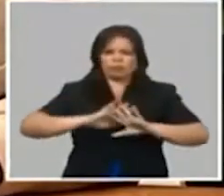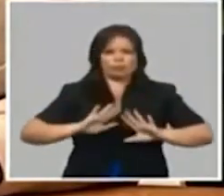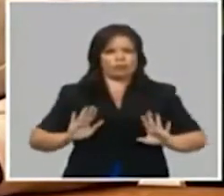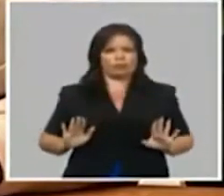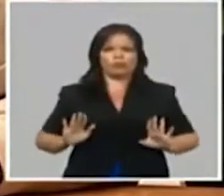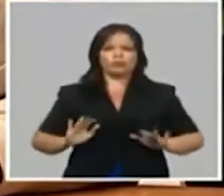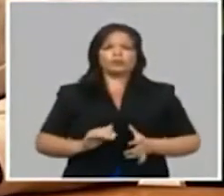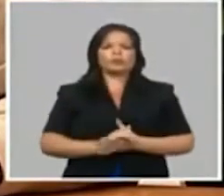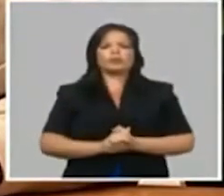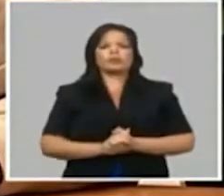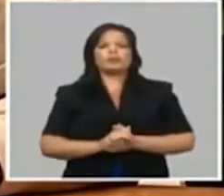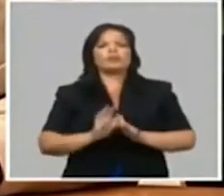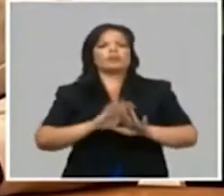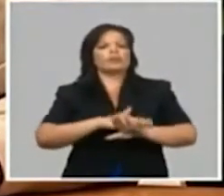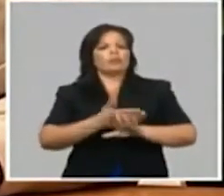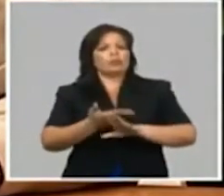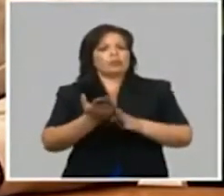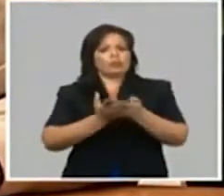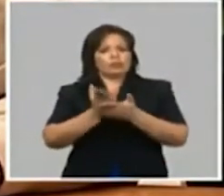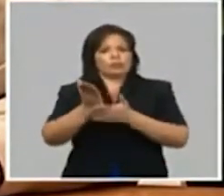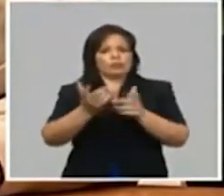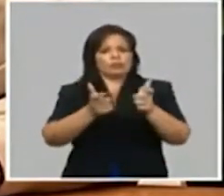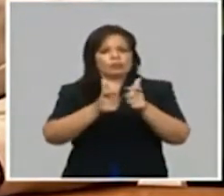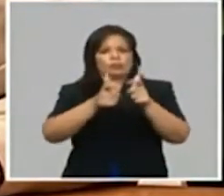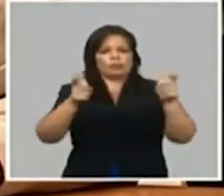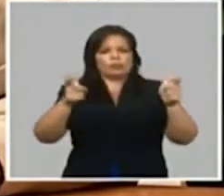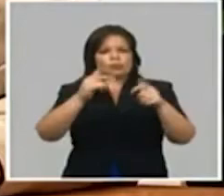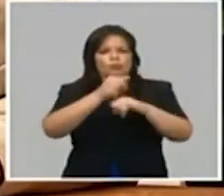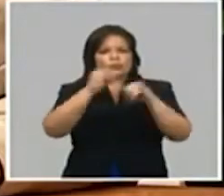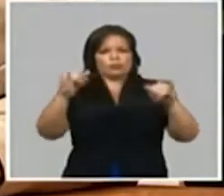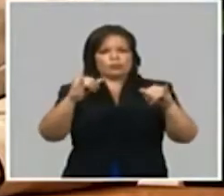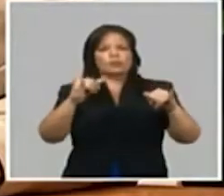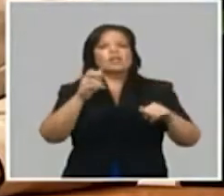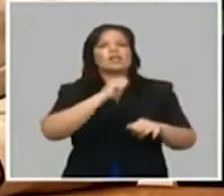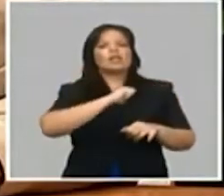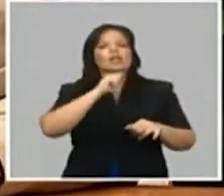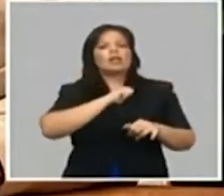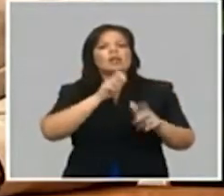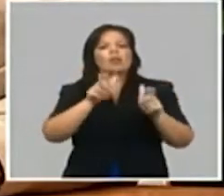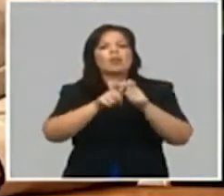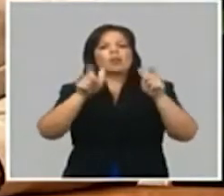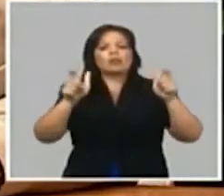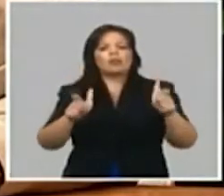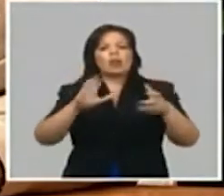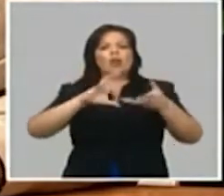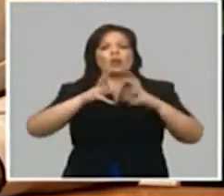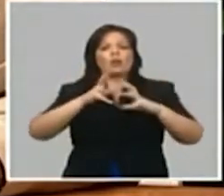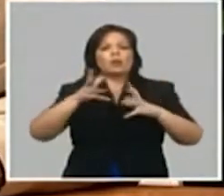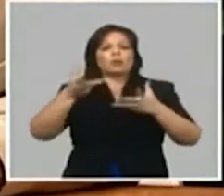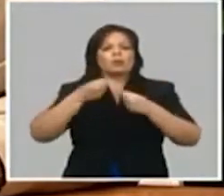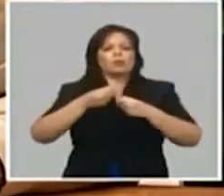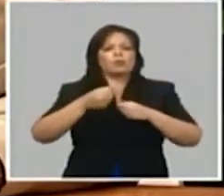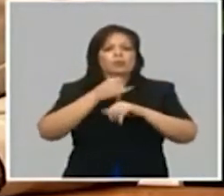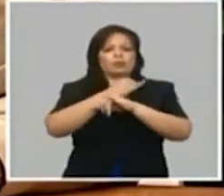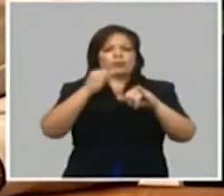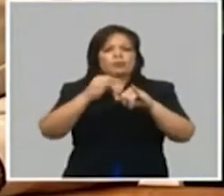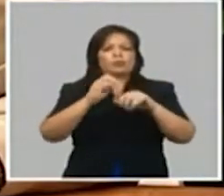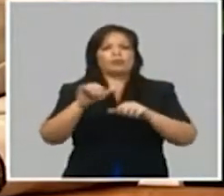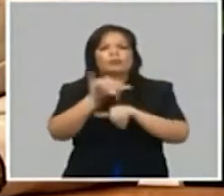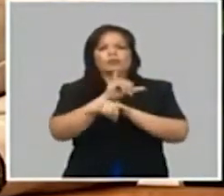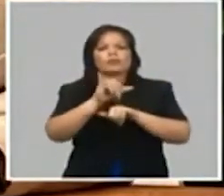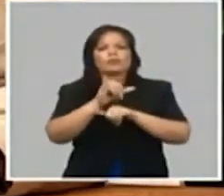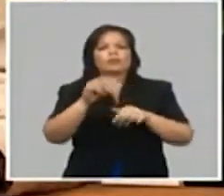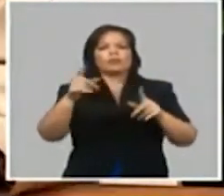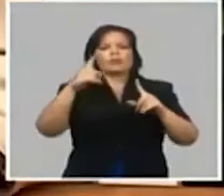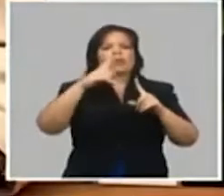ampliando mucho más. E incluso estamos trabajando para incrementar el uso de esta vía, para realizar otros trámites, incluso trámites